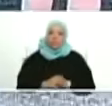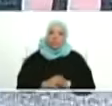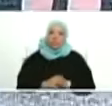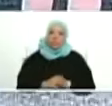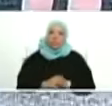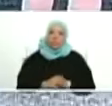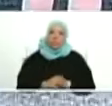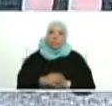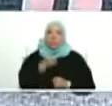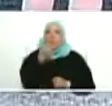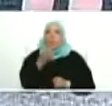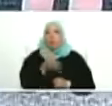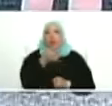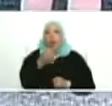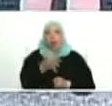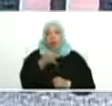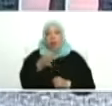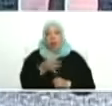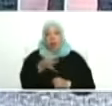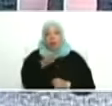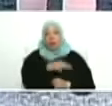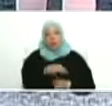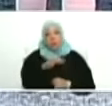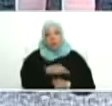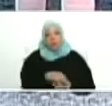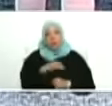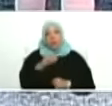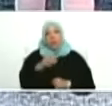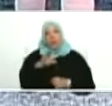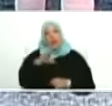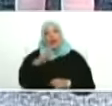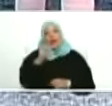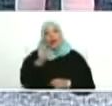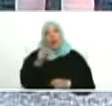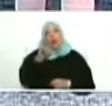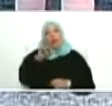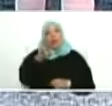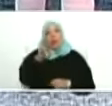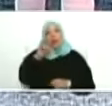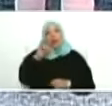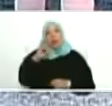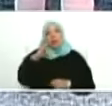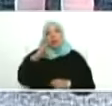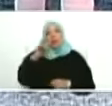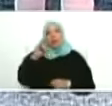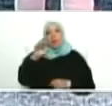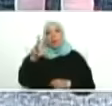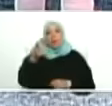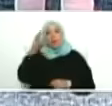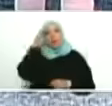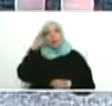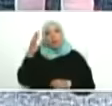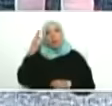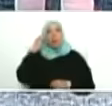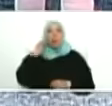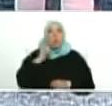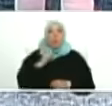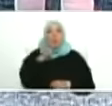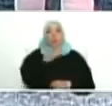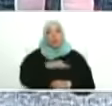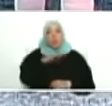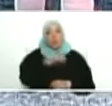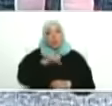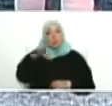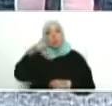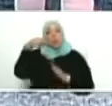Muy buenas tardes, señor presidente. Desde aquí de Ciudad Caribia, con mucho amor, reciba un saludo bolivariano, socialista